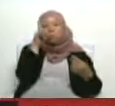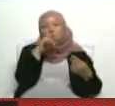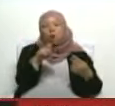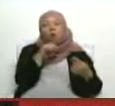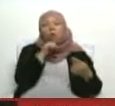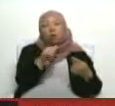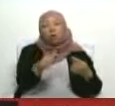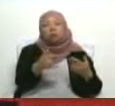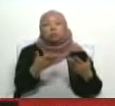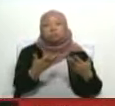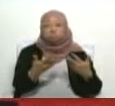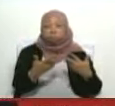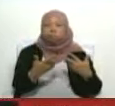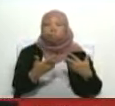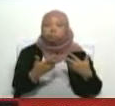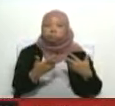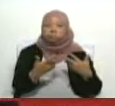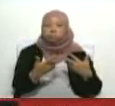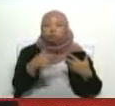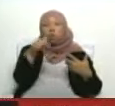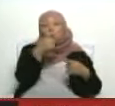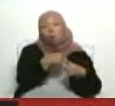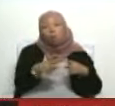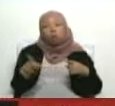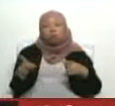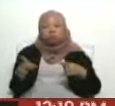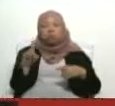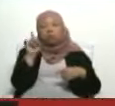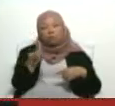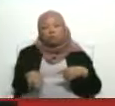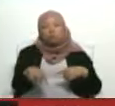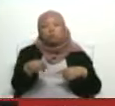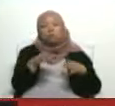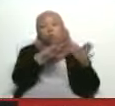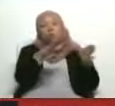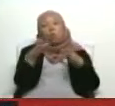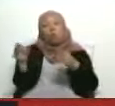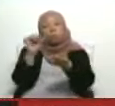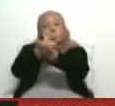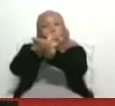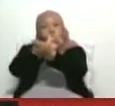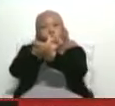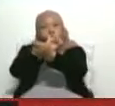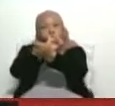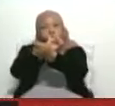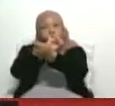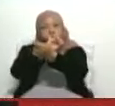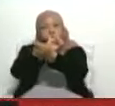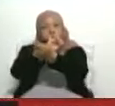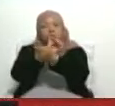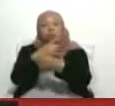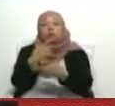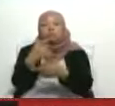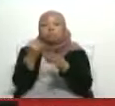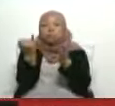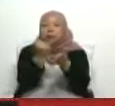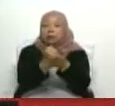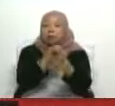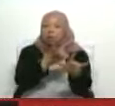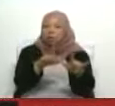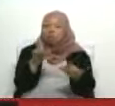decenas de detenidos, y otros también con órdenes de aprehensión, totalmente